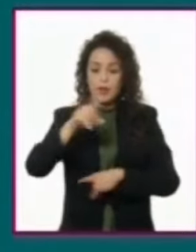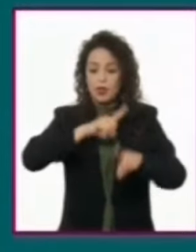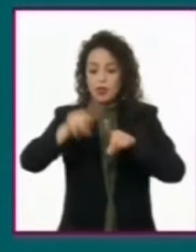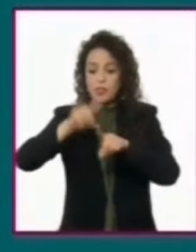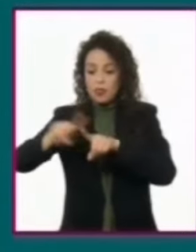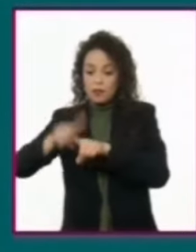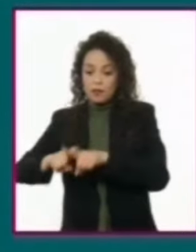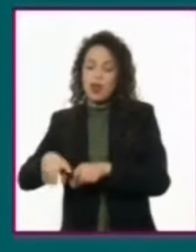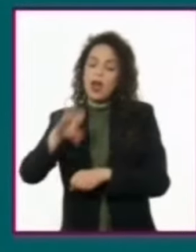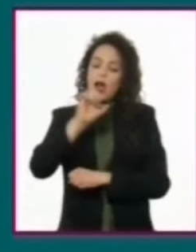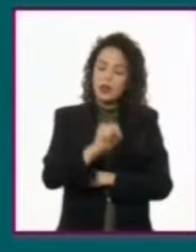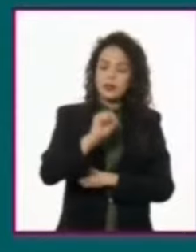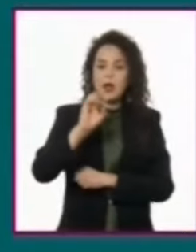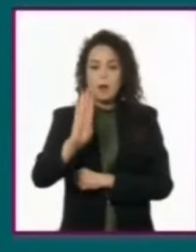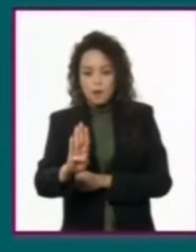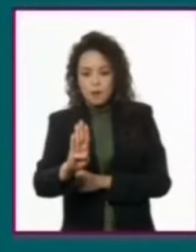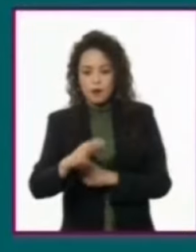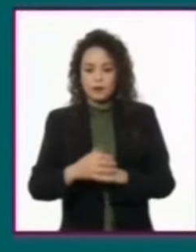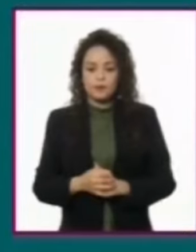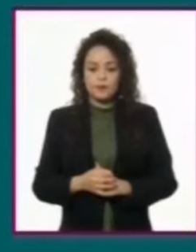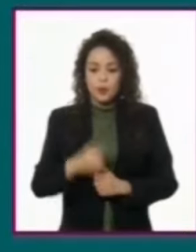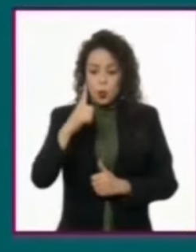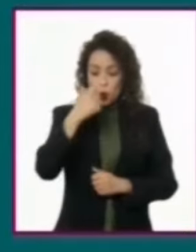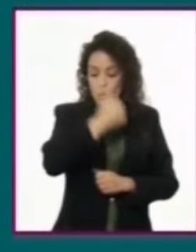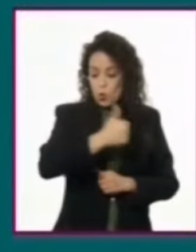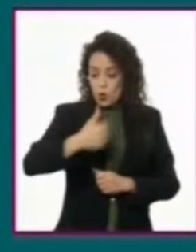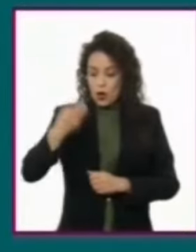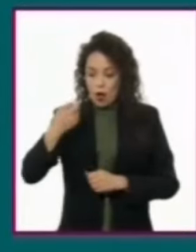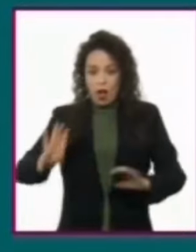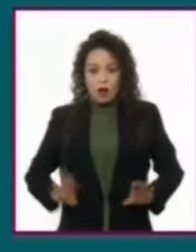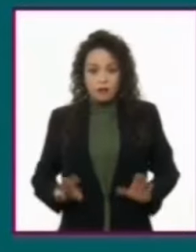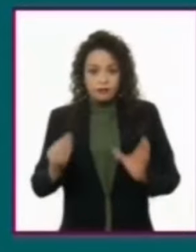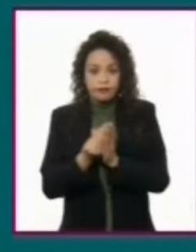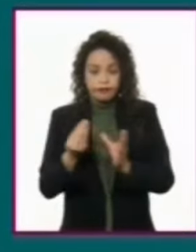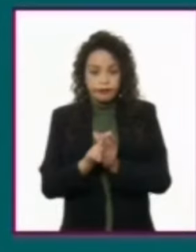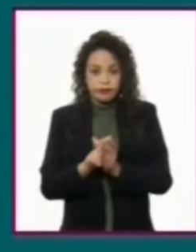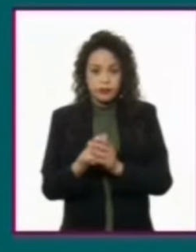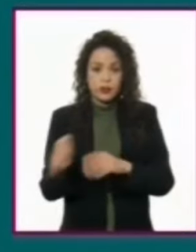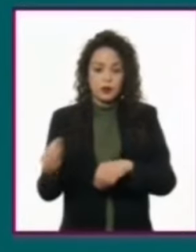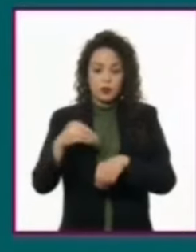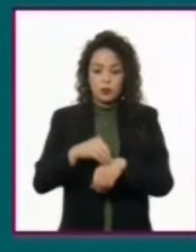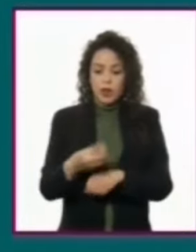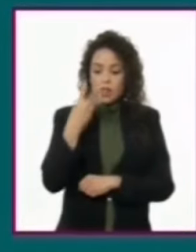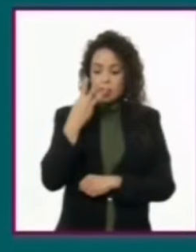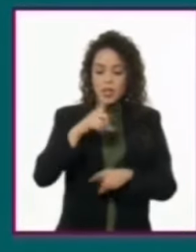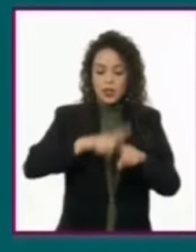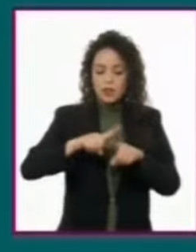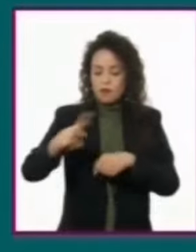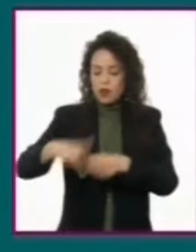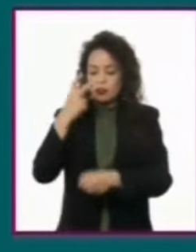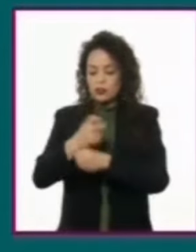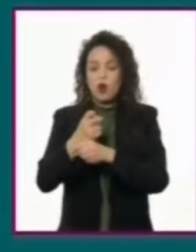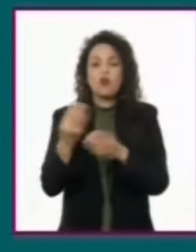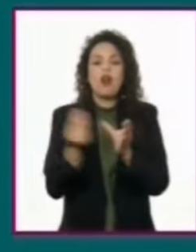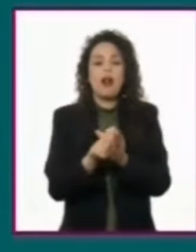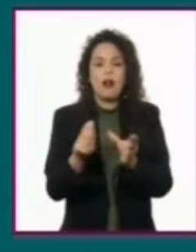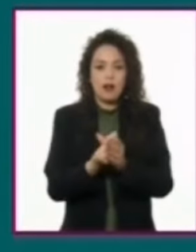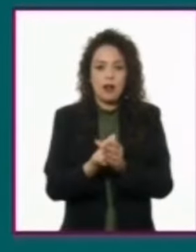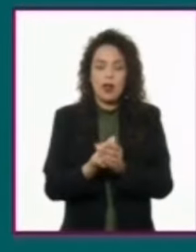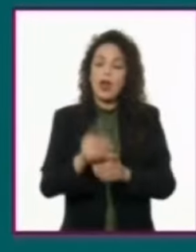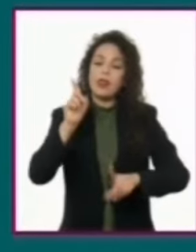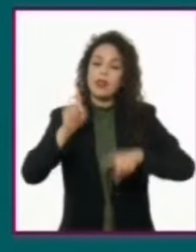como SB. A cada una de estas clases se les clasifica en 3 subclases, de acuerdo con el